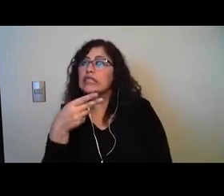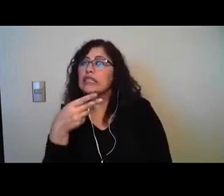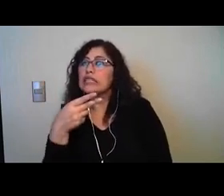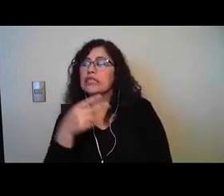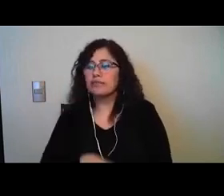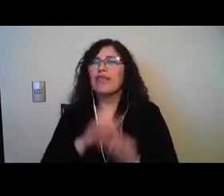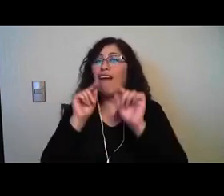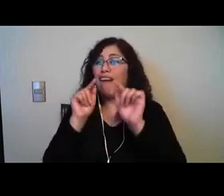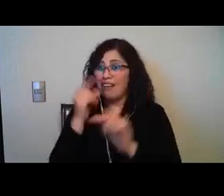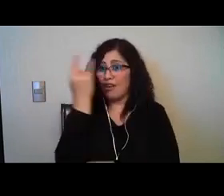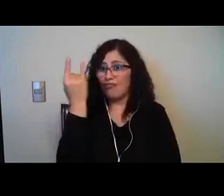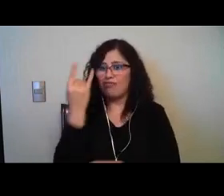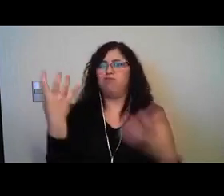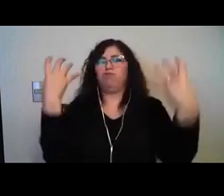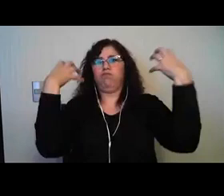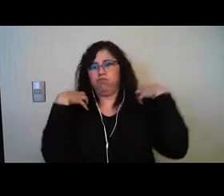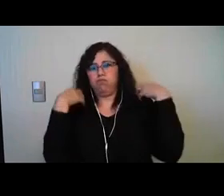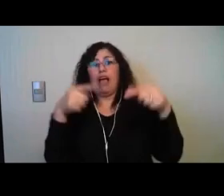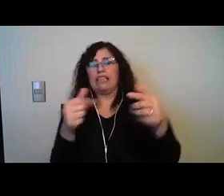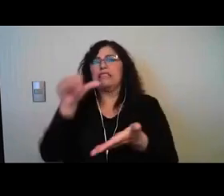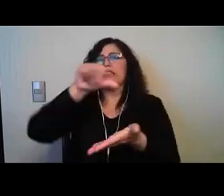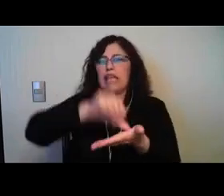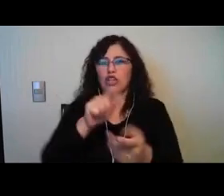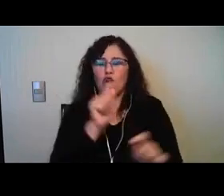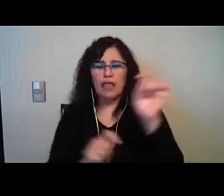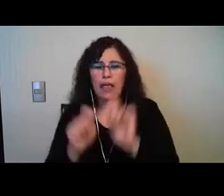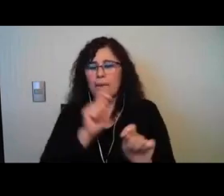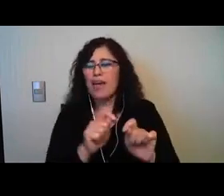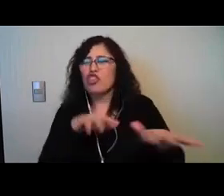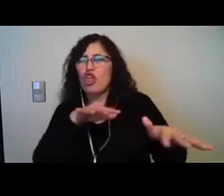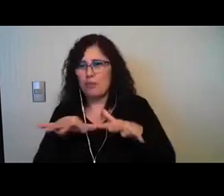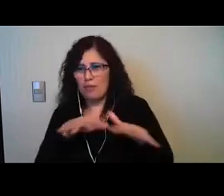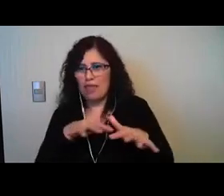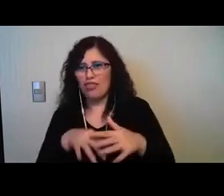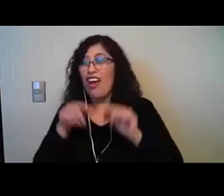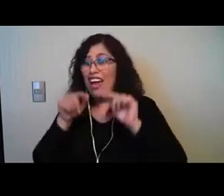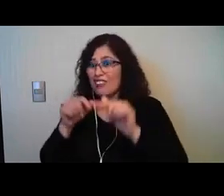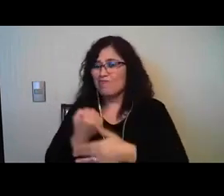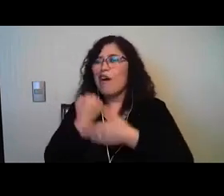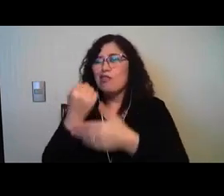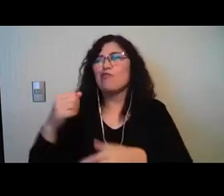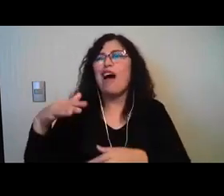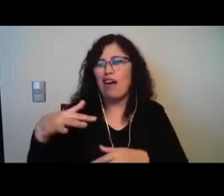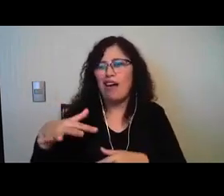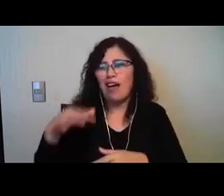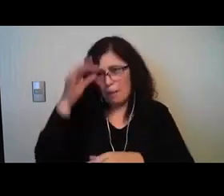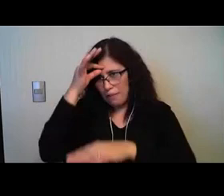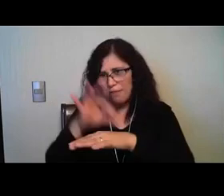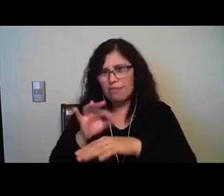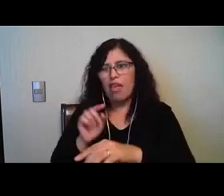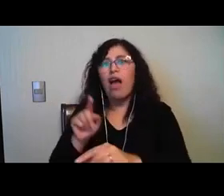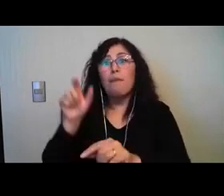la USAS, ¿ya? Que ha formado equipos especializados para tratar personas con trastorno del movimiento,